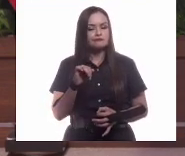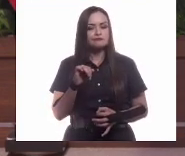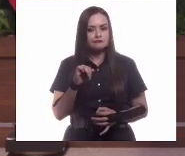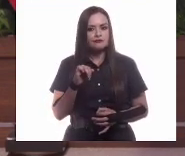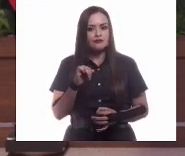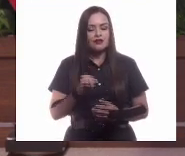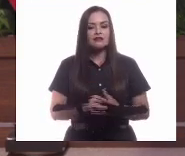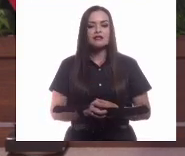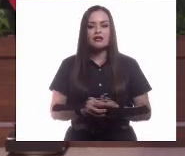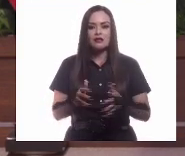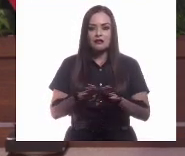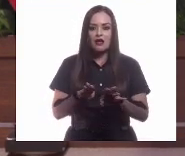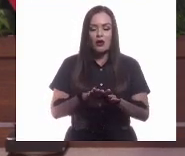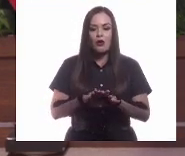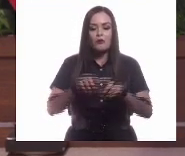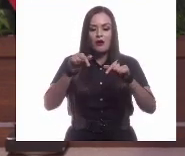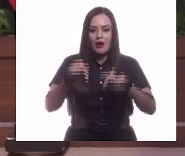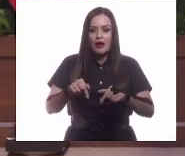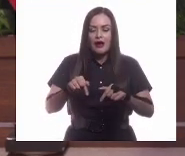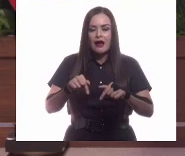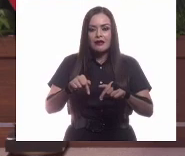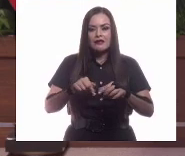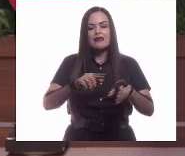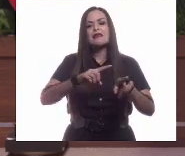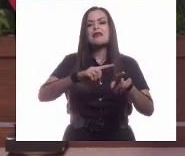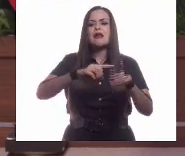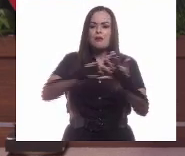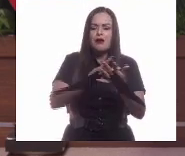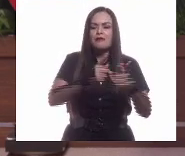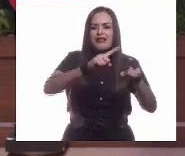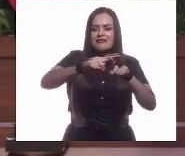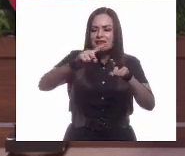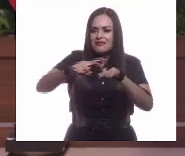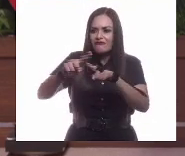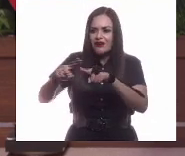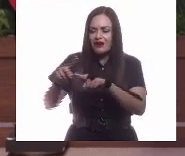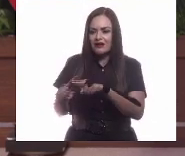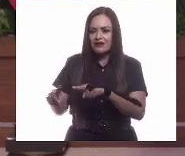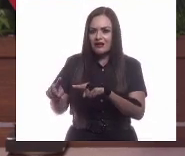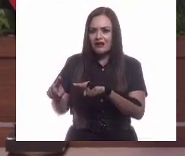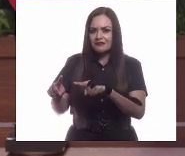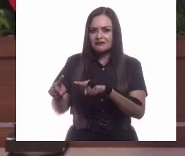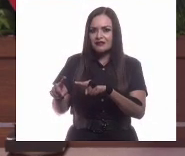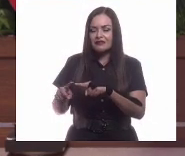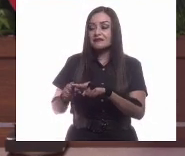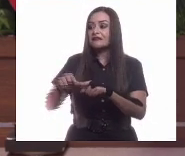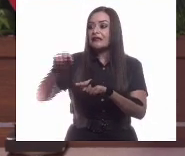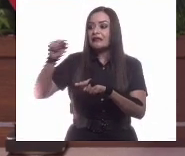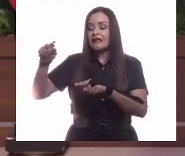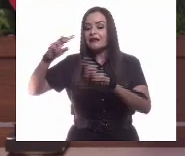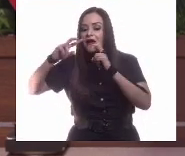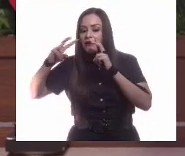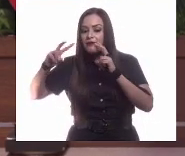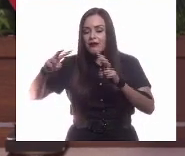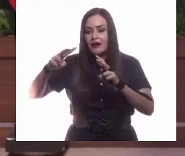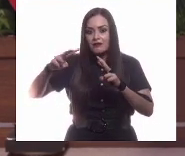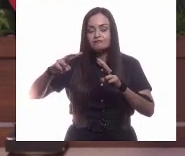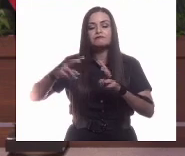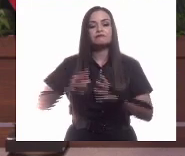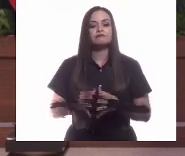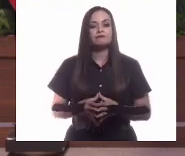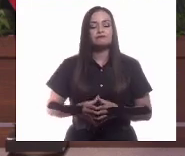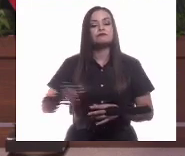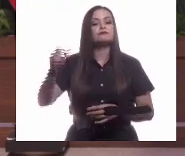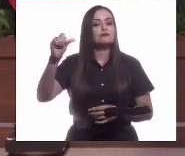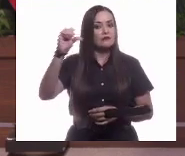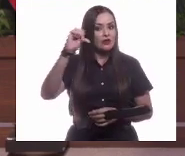nuestros mercados con el exterior, desarrollando infraestructura, enganchando los sistemas internos de producción y de consumo.